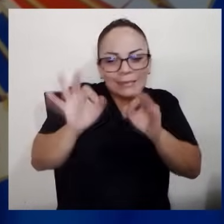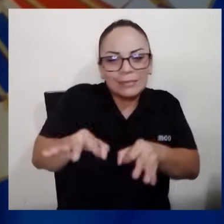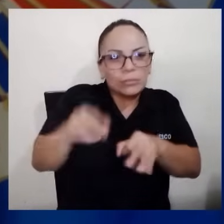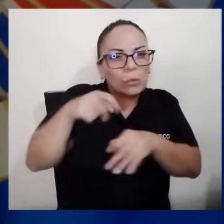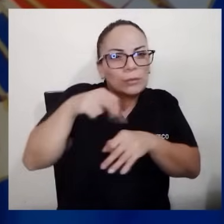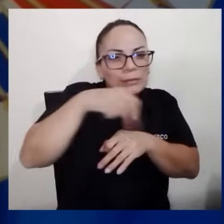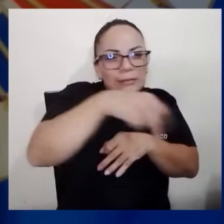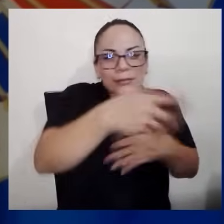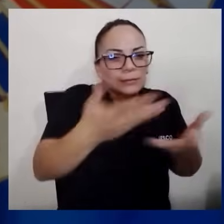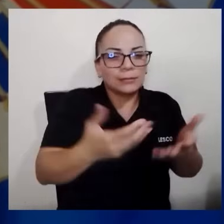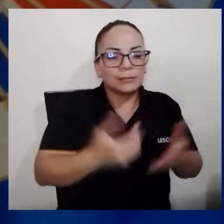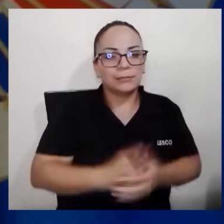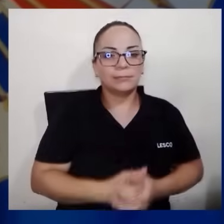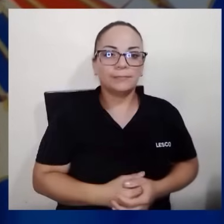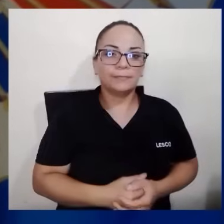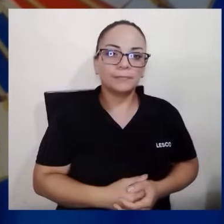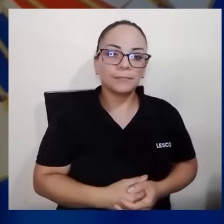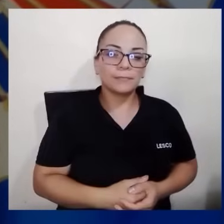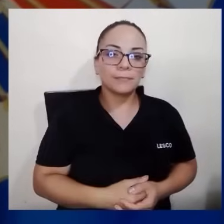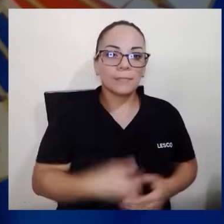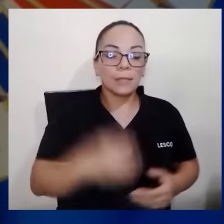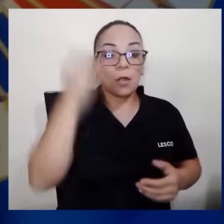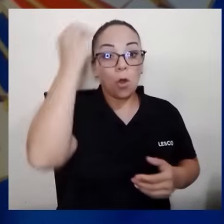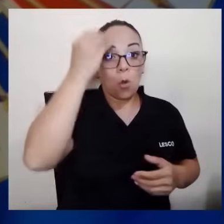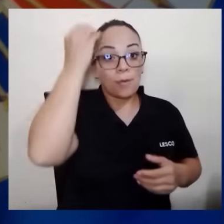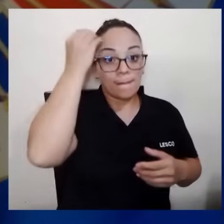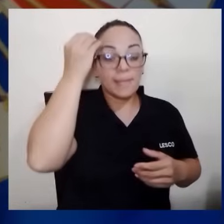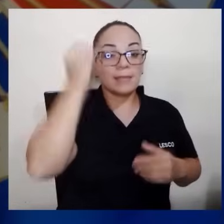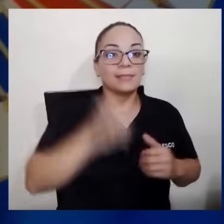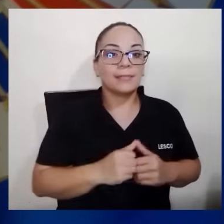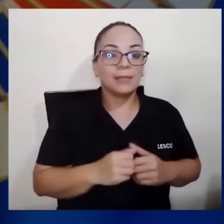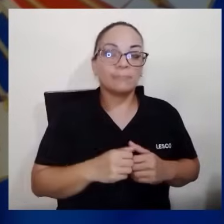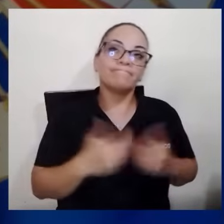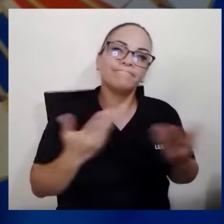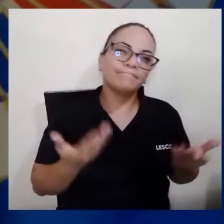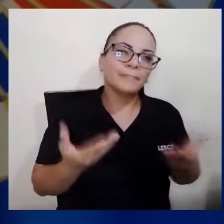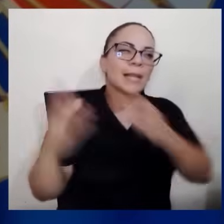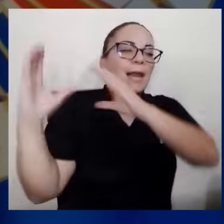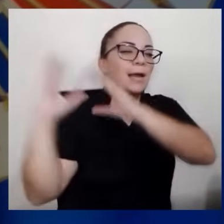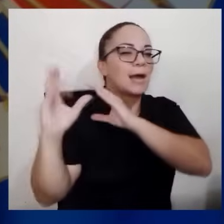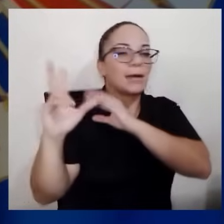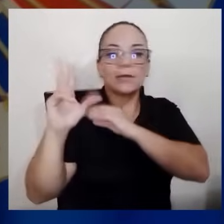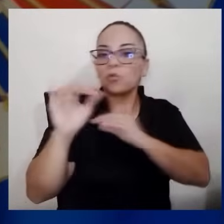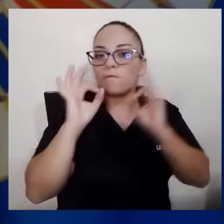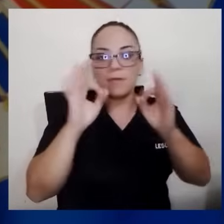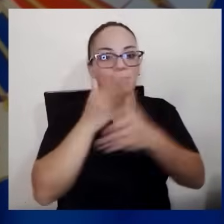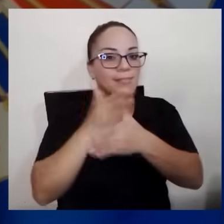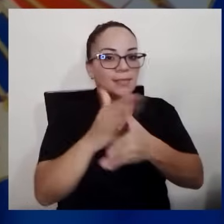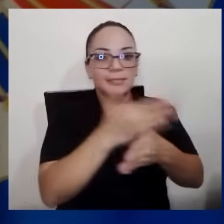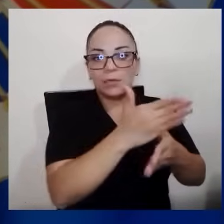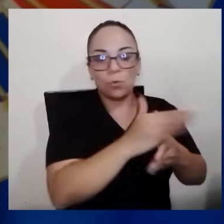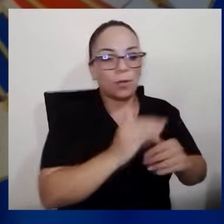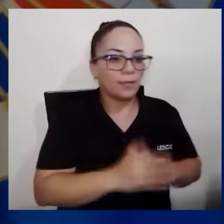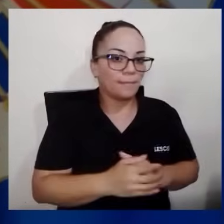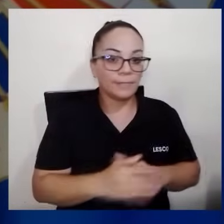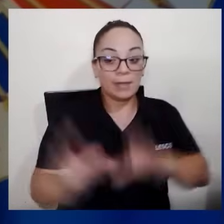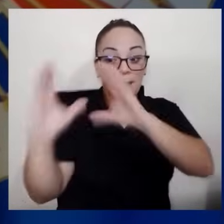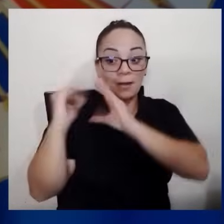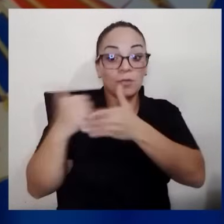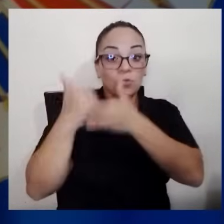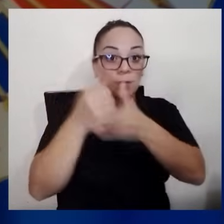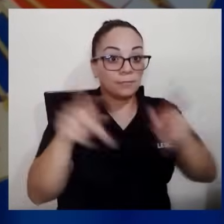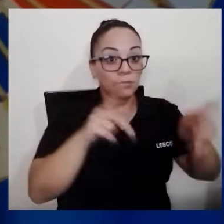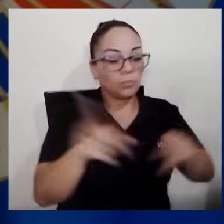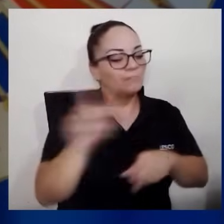decisión obviamente la carga no está bien distribuida la carga de ayudarles a estas personas